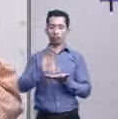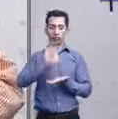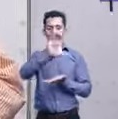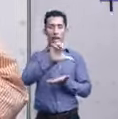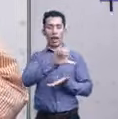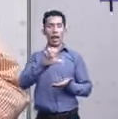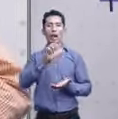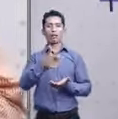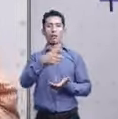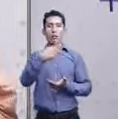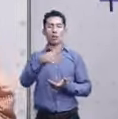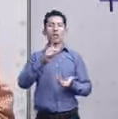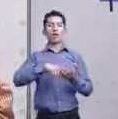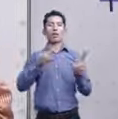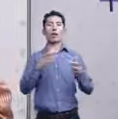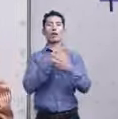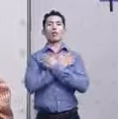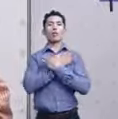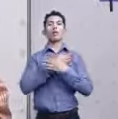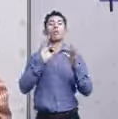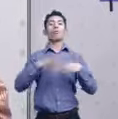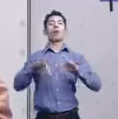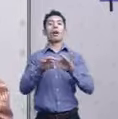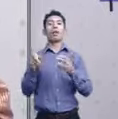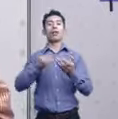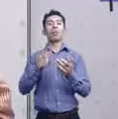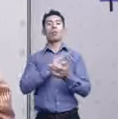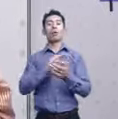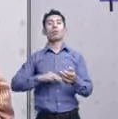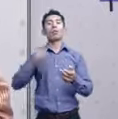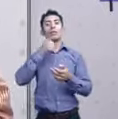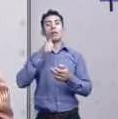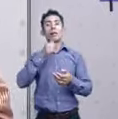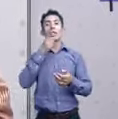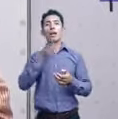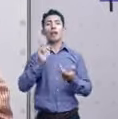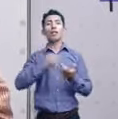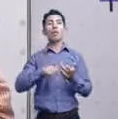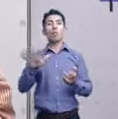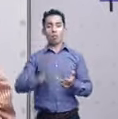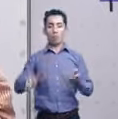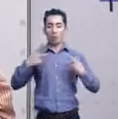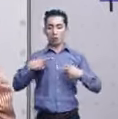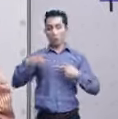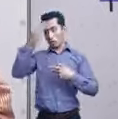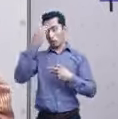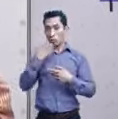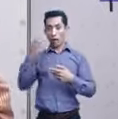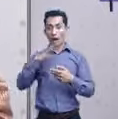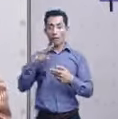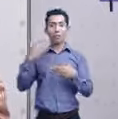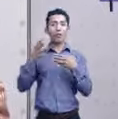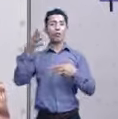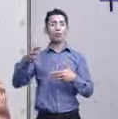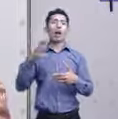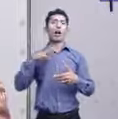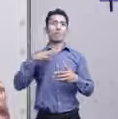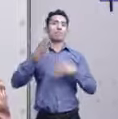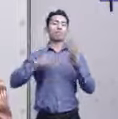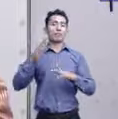algún recurso al tema de la educación. Es importante que en el municipio, siempre lo he dicho, un pueblo educado es un pueblo con futuro. Pero lo